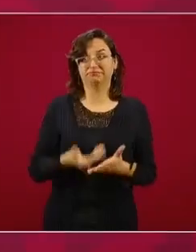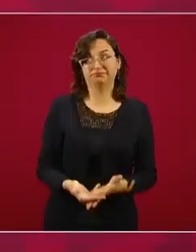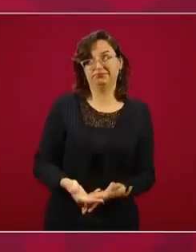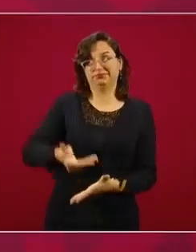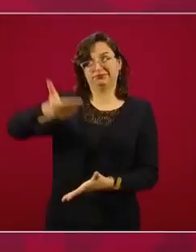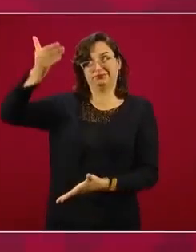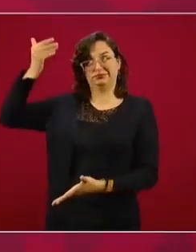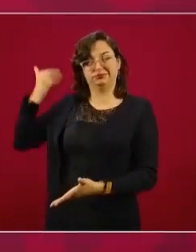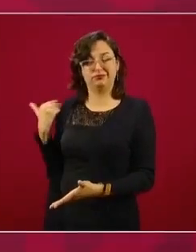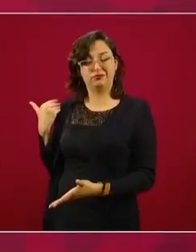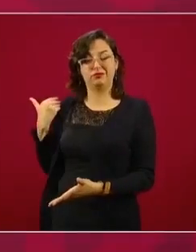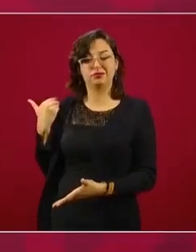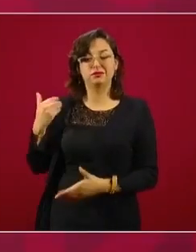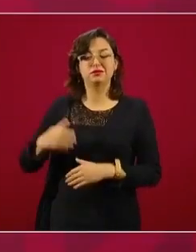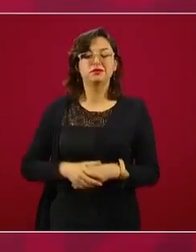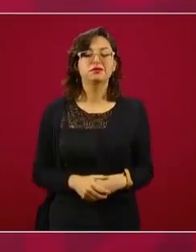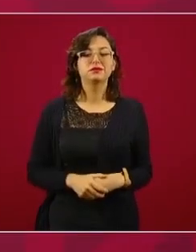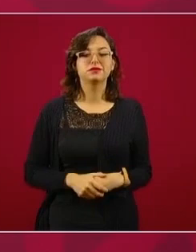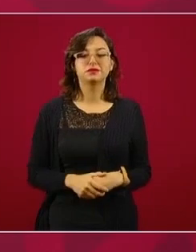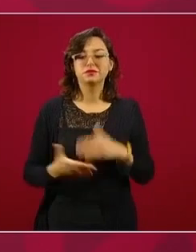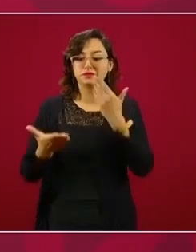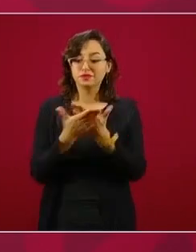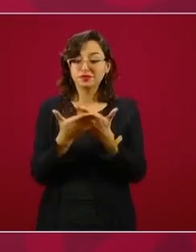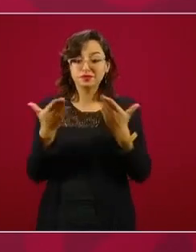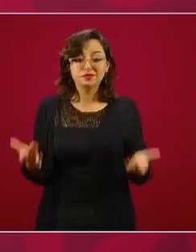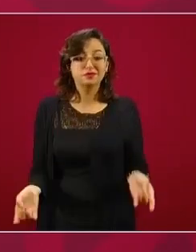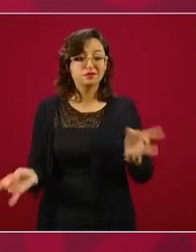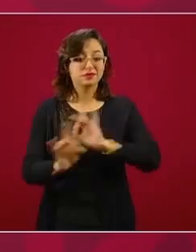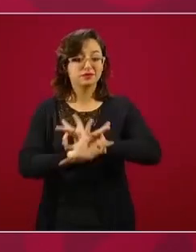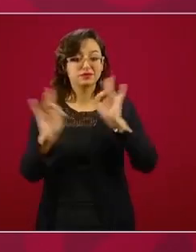Entonces se presenta la pandemia